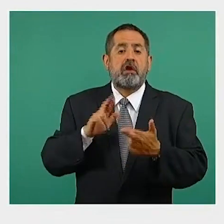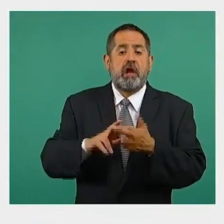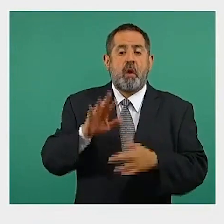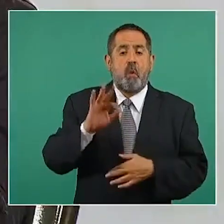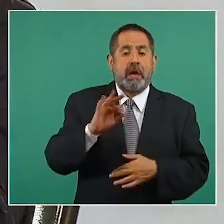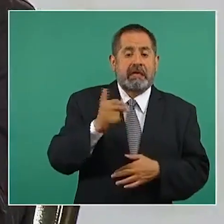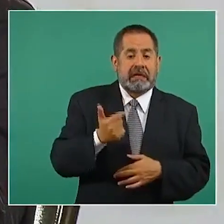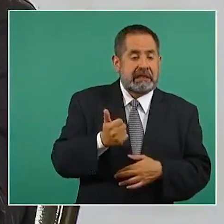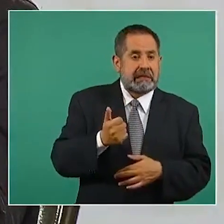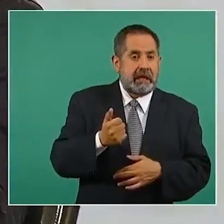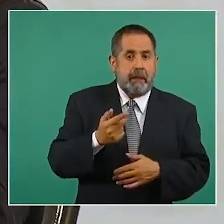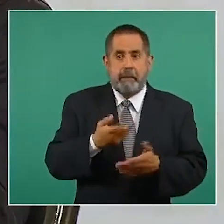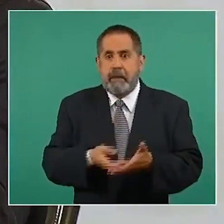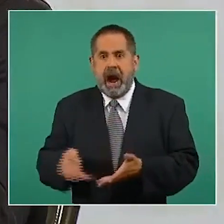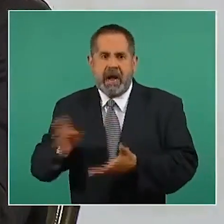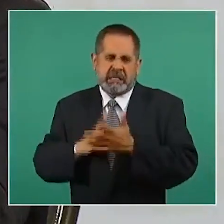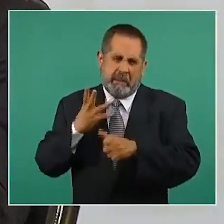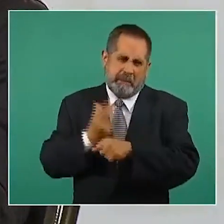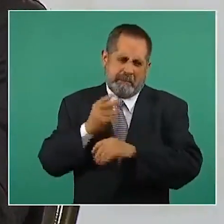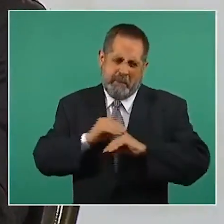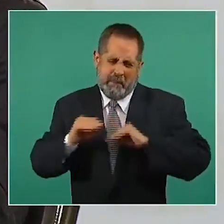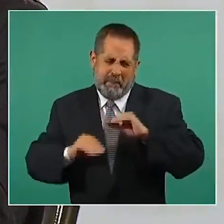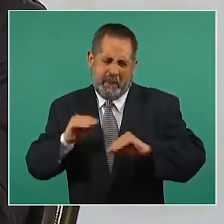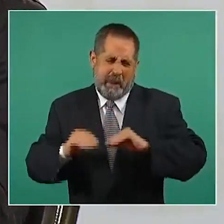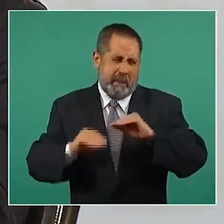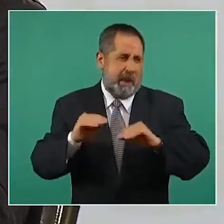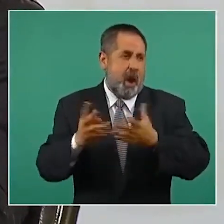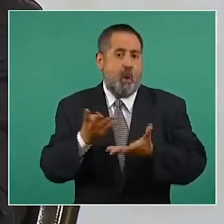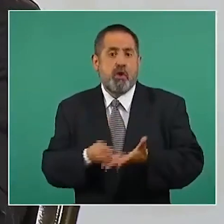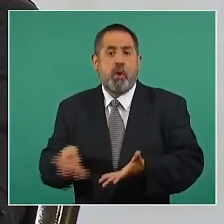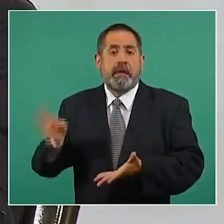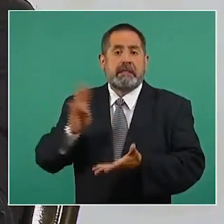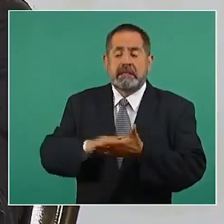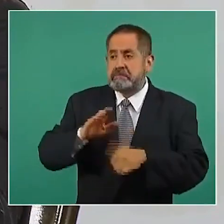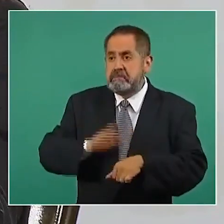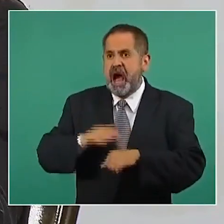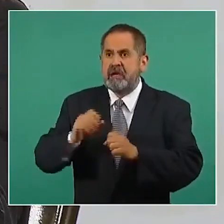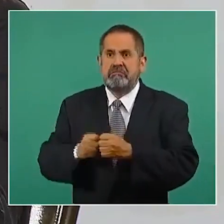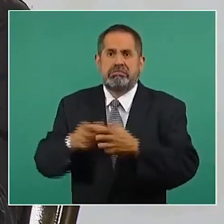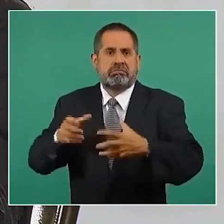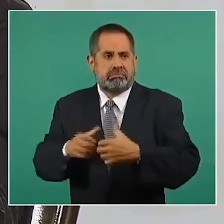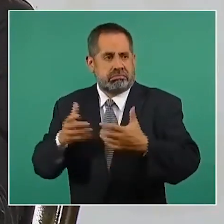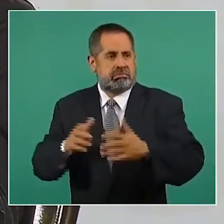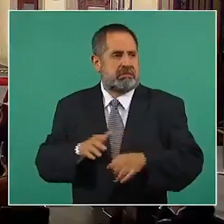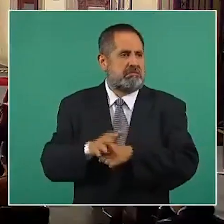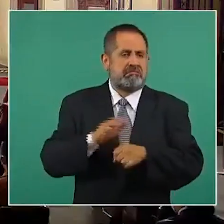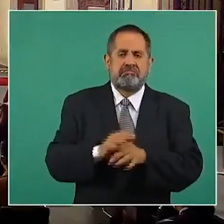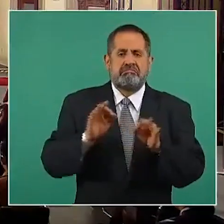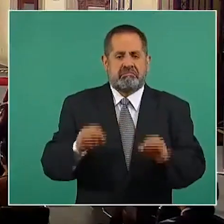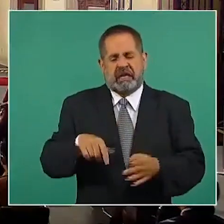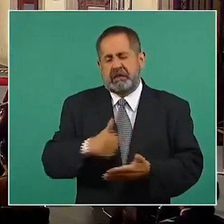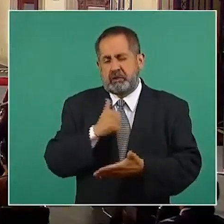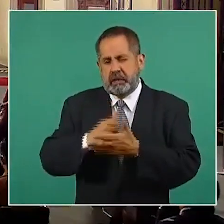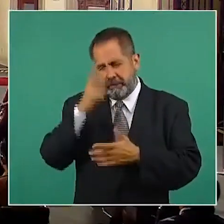incrementó 4.2 veces y casi 4 veces respectivamente en los hospitales de la zona metropolitana